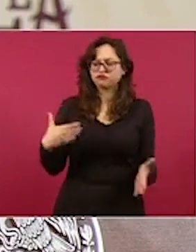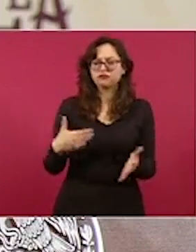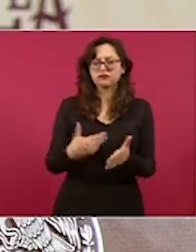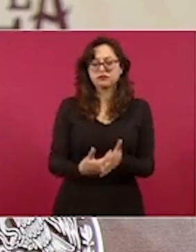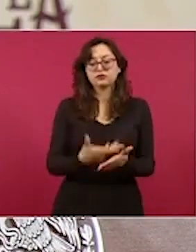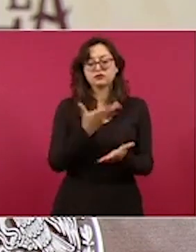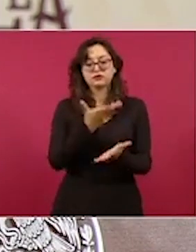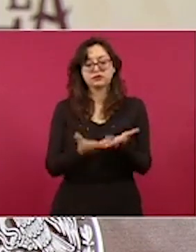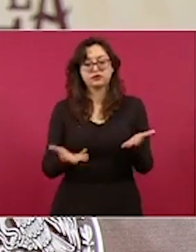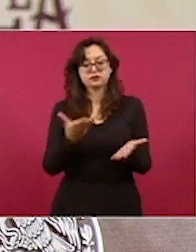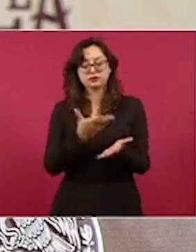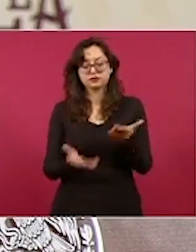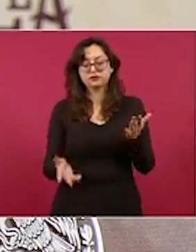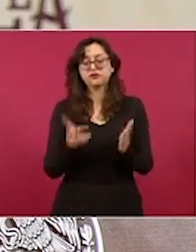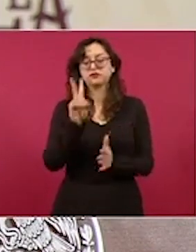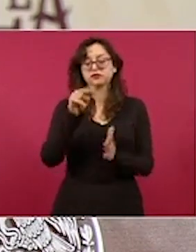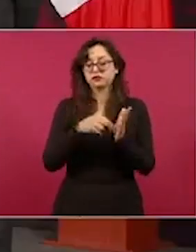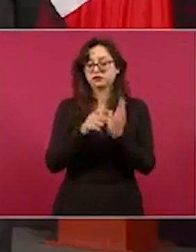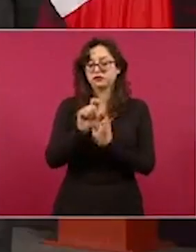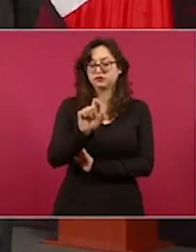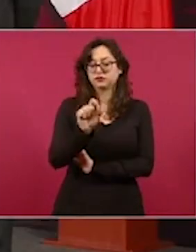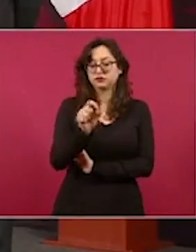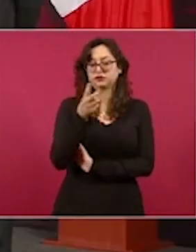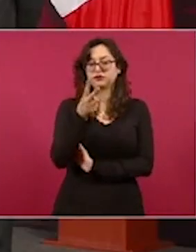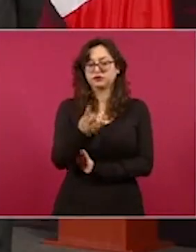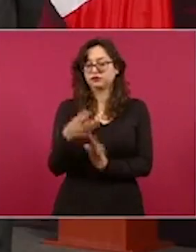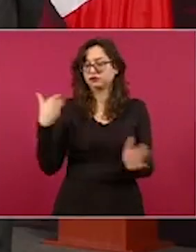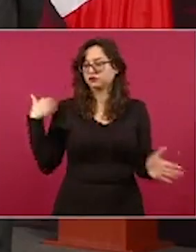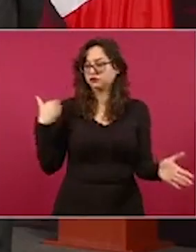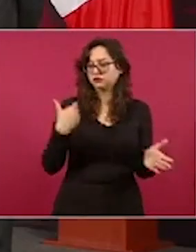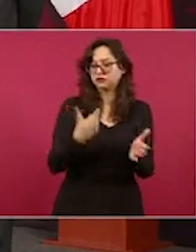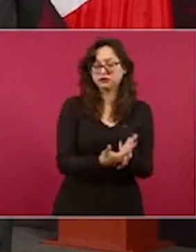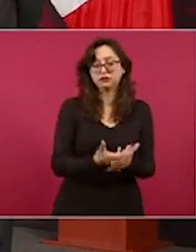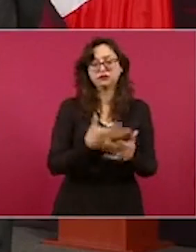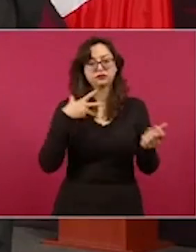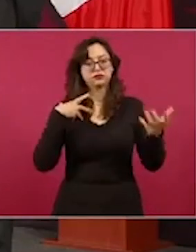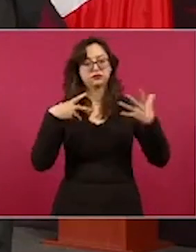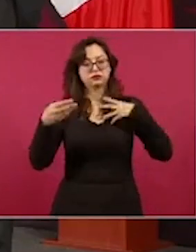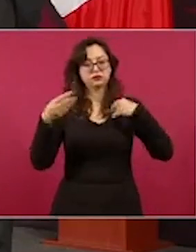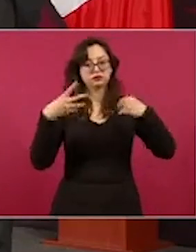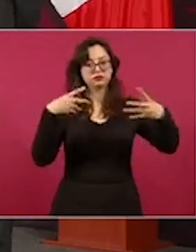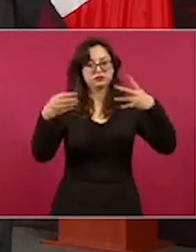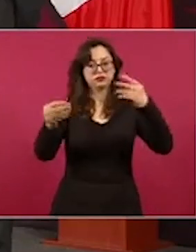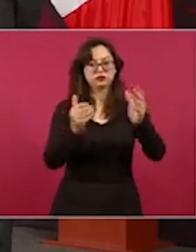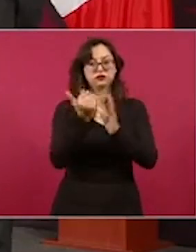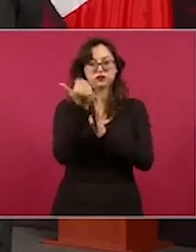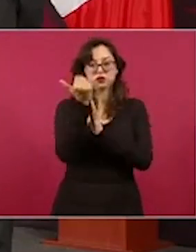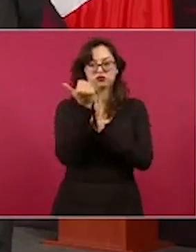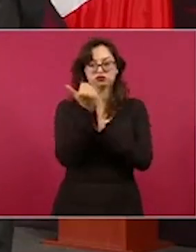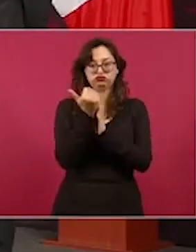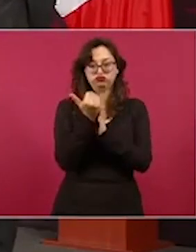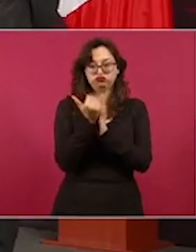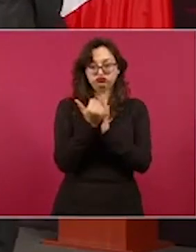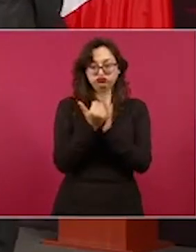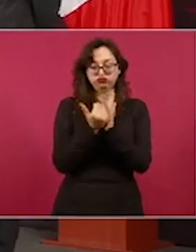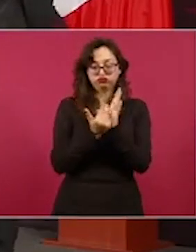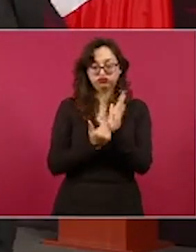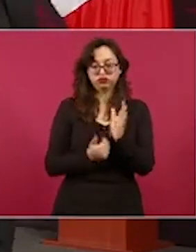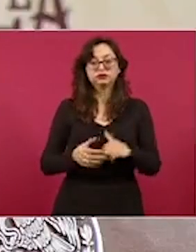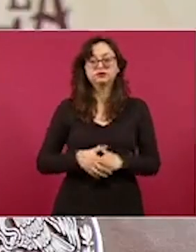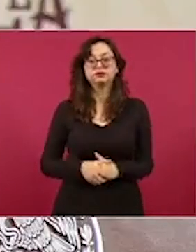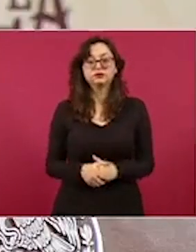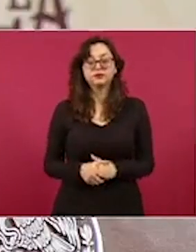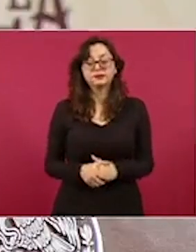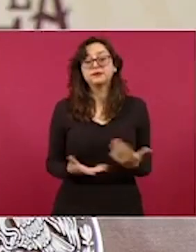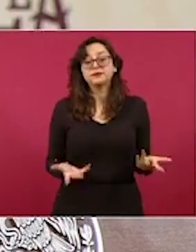Veracruz Tabasco Puebla y Sonora que en conjunto conforman el 64% de todos los casos acumulados